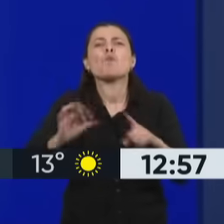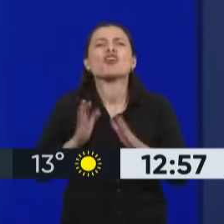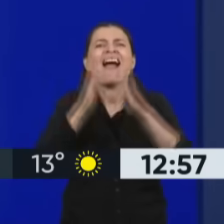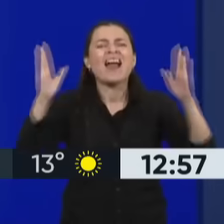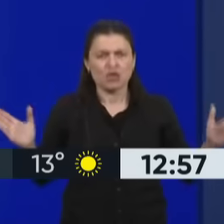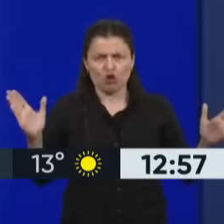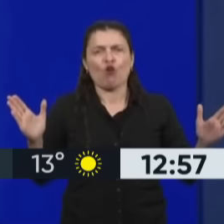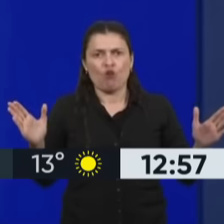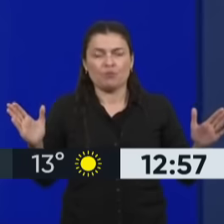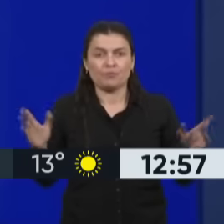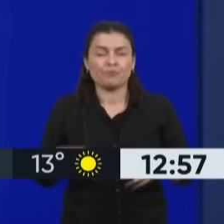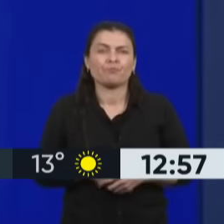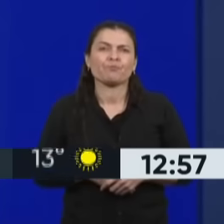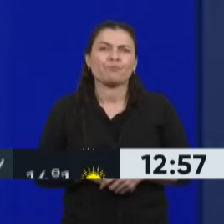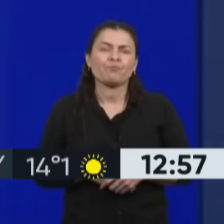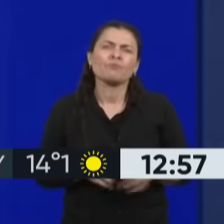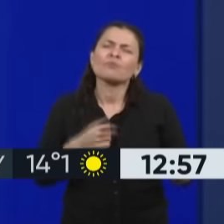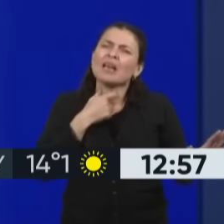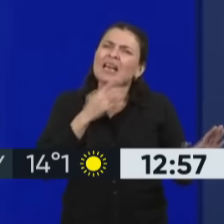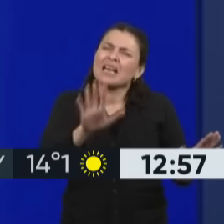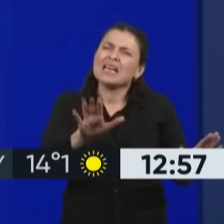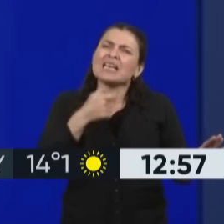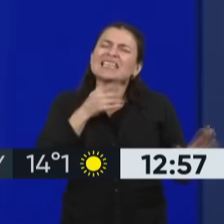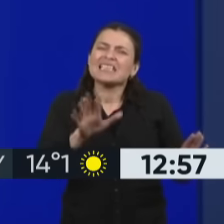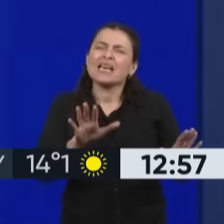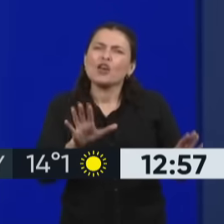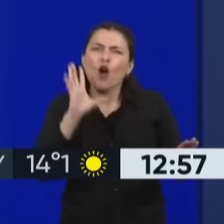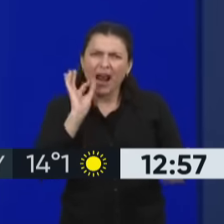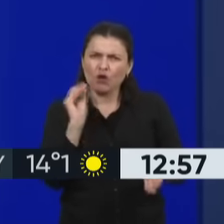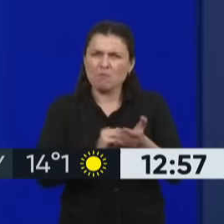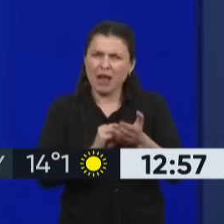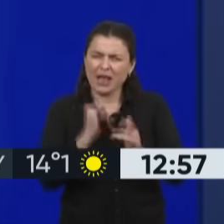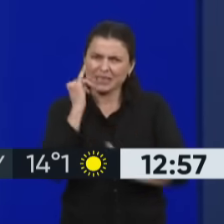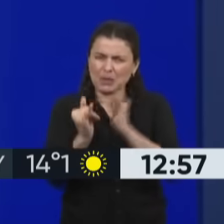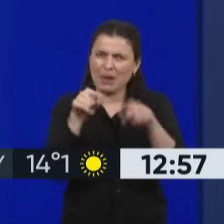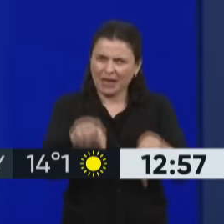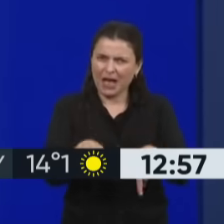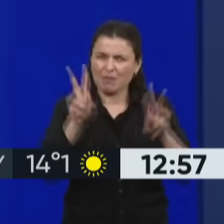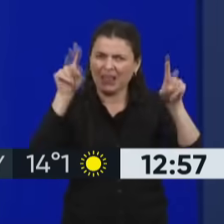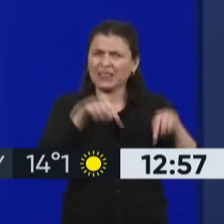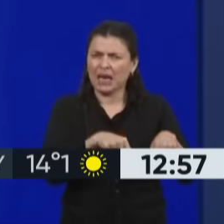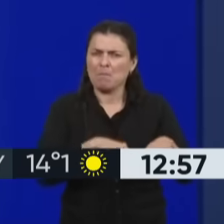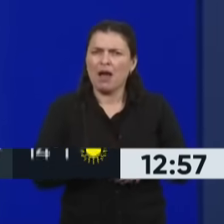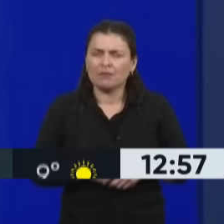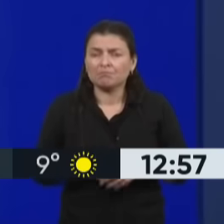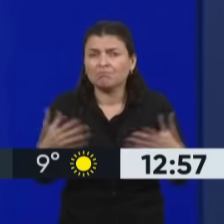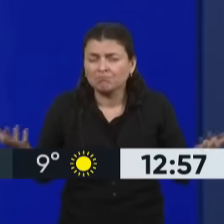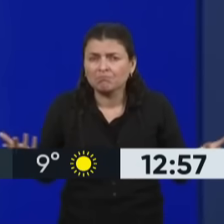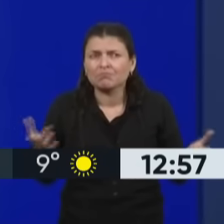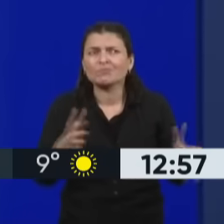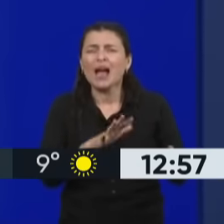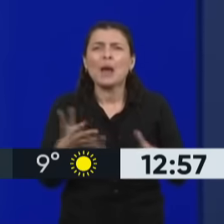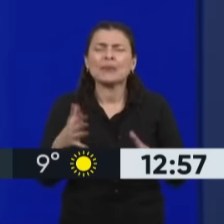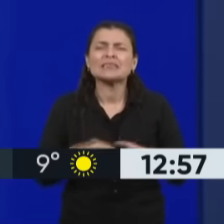último dato. Quiero hacer una nota de color sobre esto, porque a